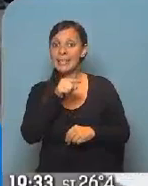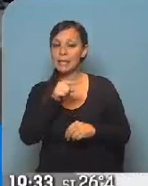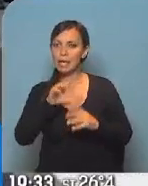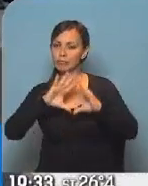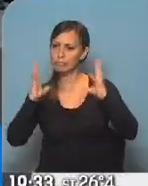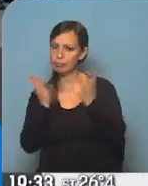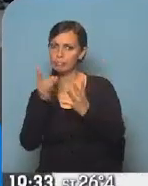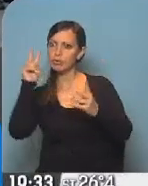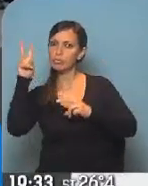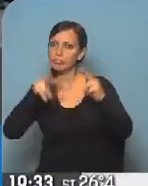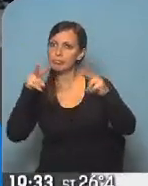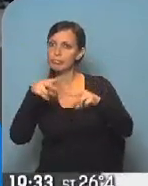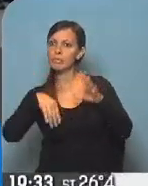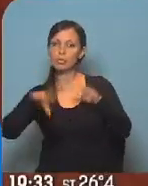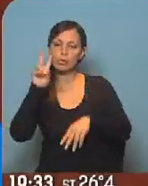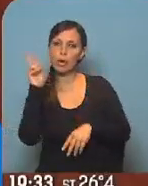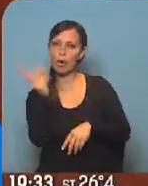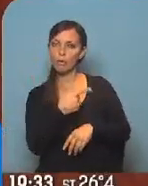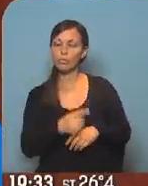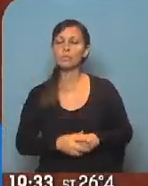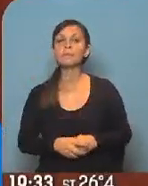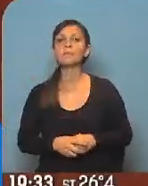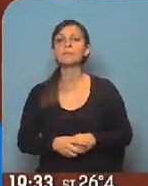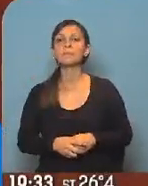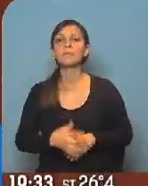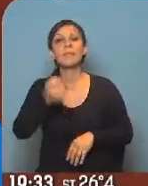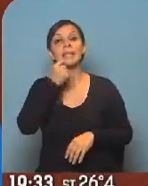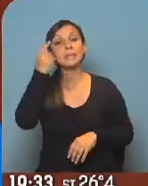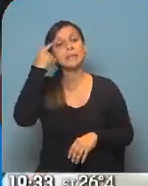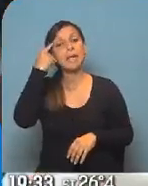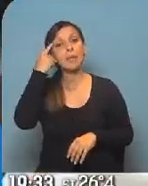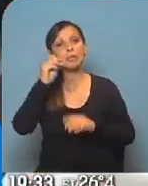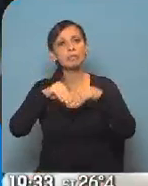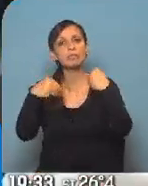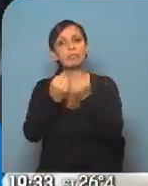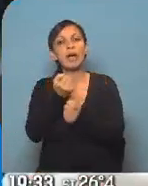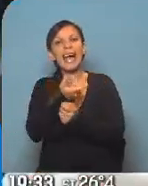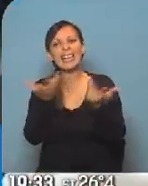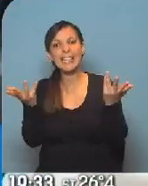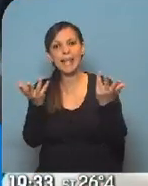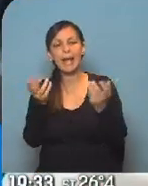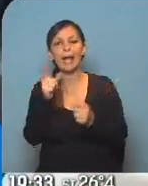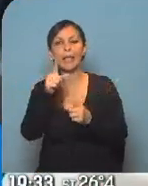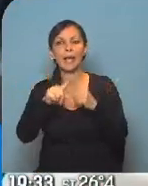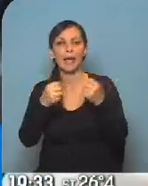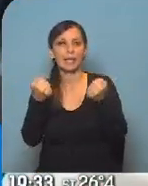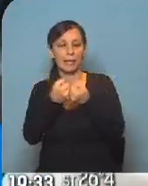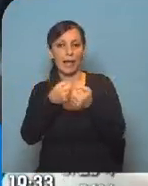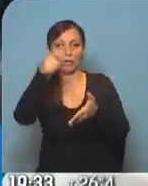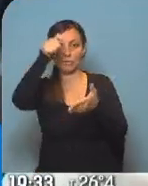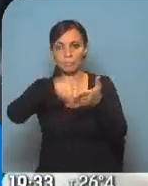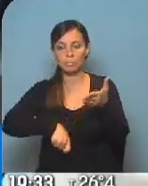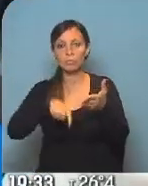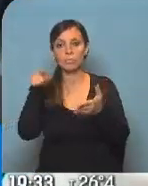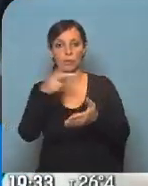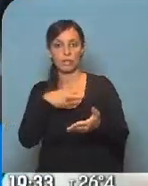de lo más importante. Si tenemos en cuenta la cantidad de tratados que se firmaron con China y los acuerdos económicos que dicen